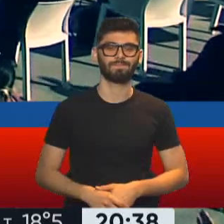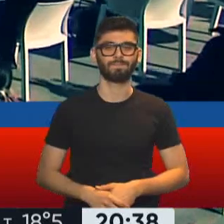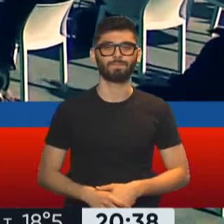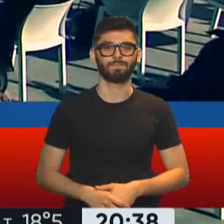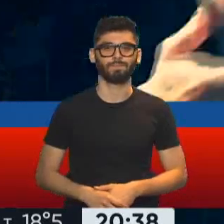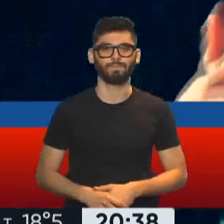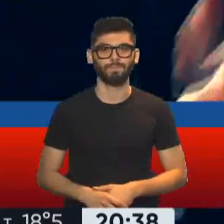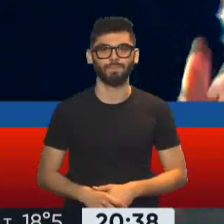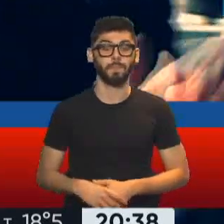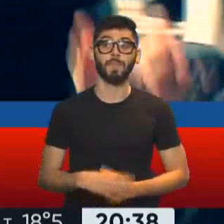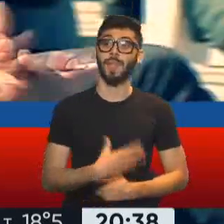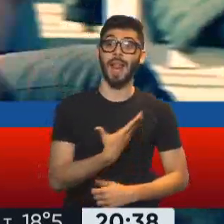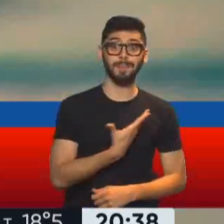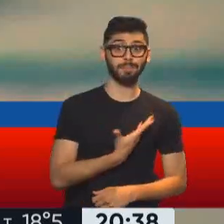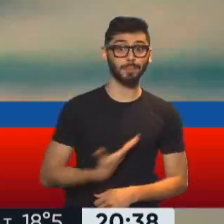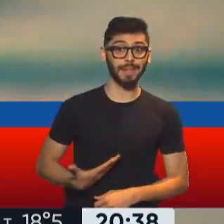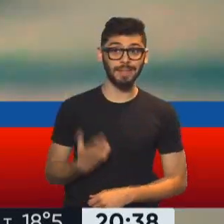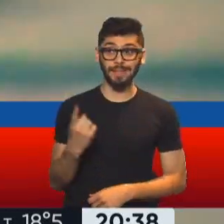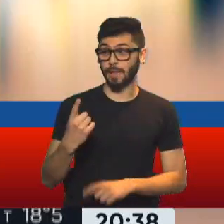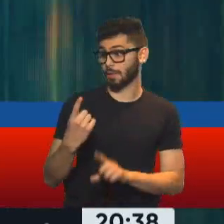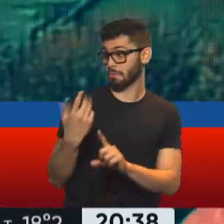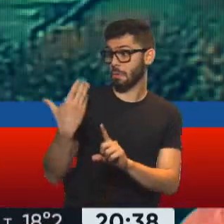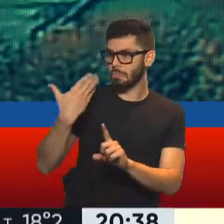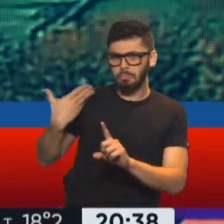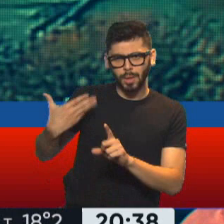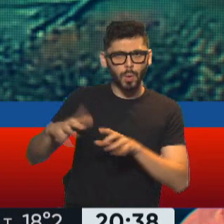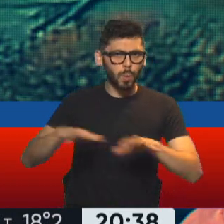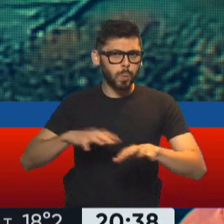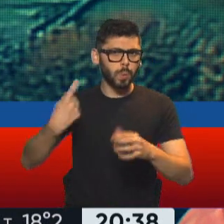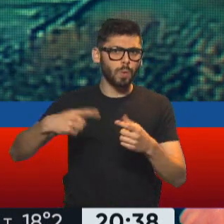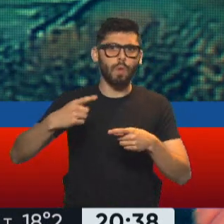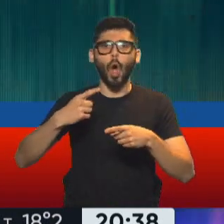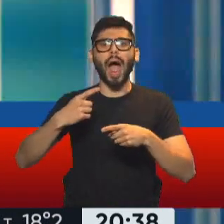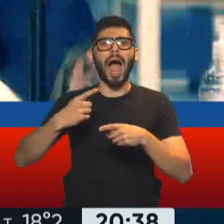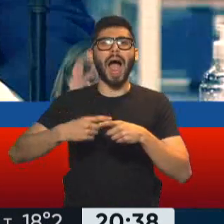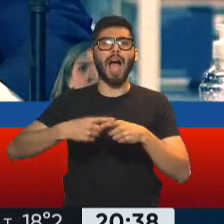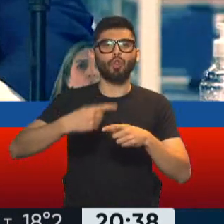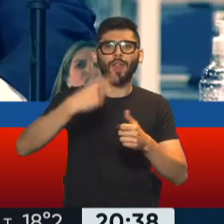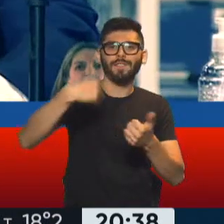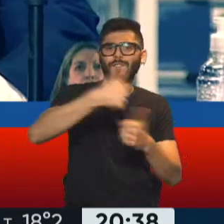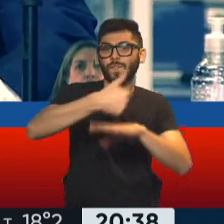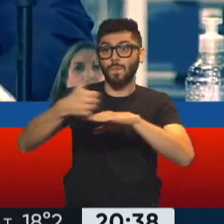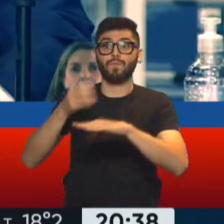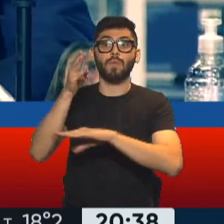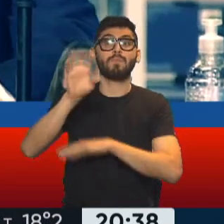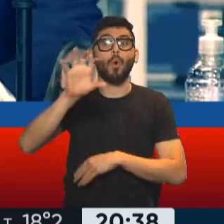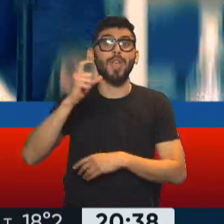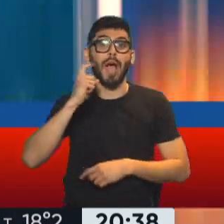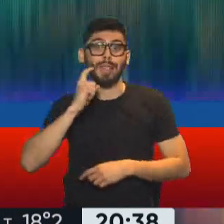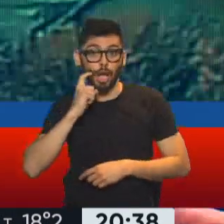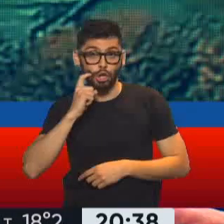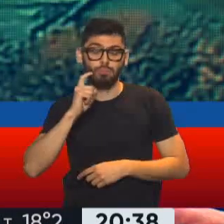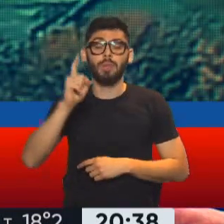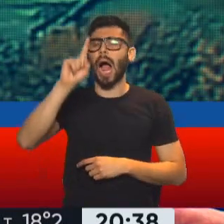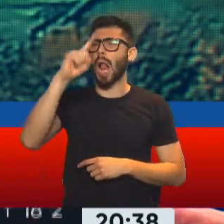El presidente que estuvo hiperactivo en los últimos días, muchos actos de gobierno, en este caso visita la provincia de Entre Ríos. Dijo Alberto